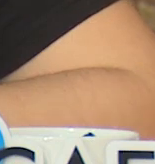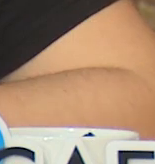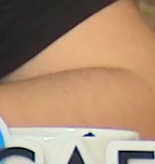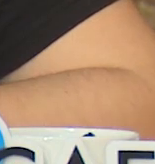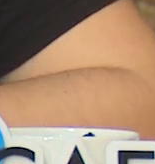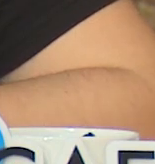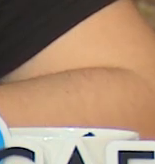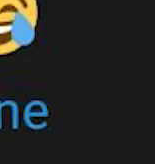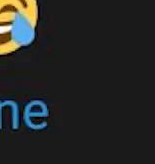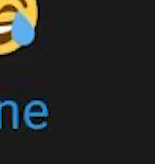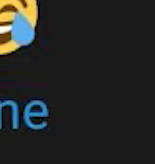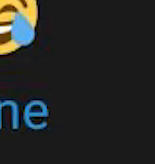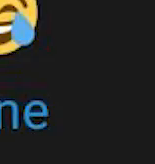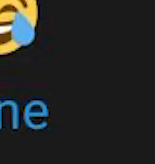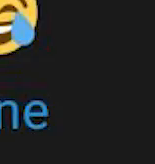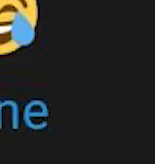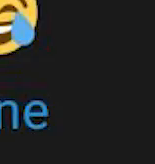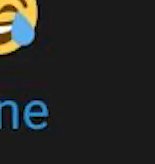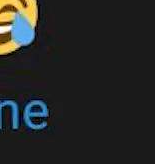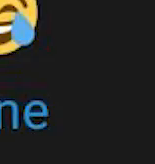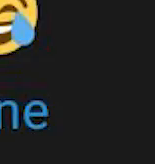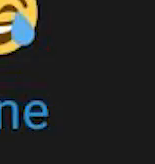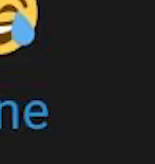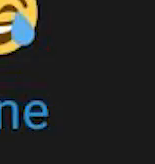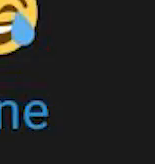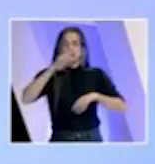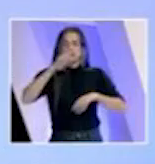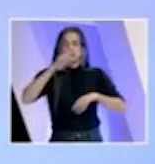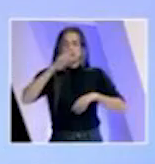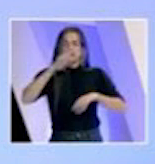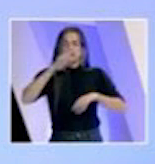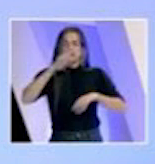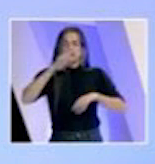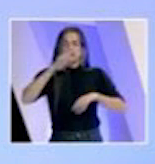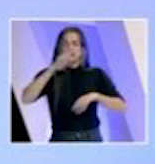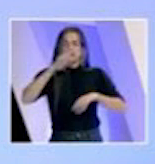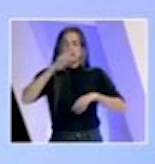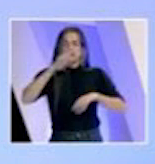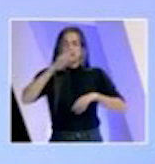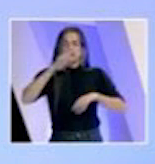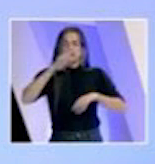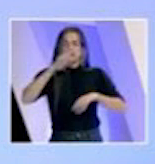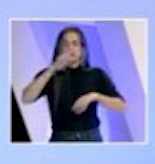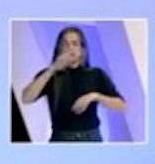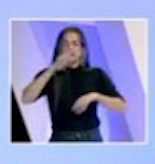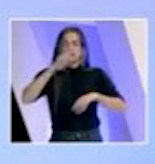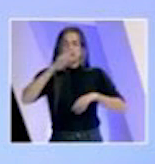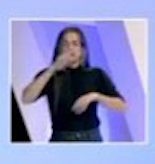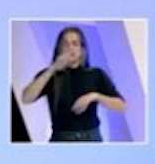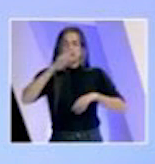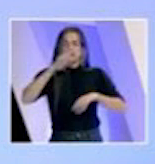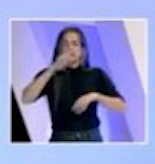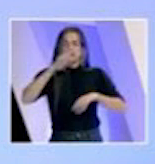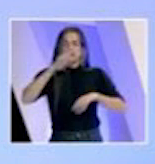el autozasca de Rocío Vidal. Tranquilo, que no me escucharás a mí defender al PSOE. Pedro Sánchez presenta el proyecto España 2050, con el que